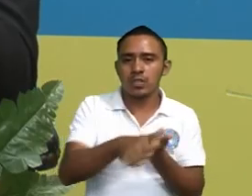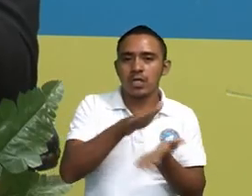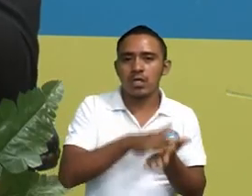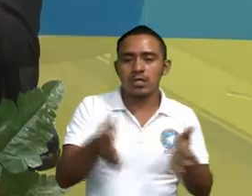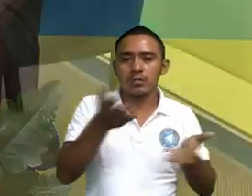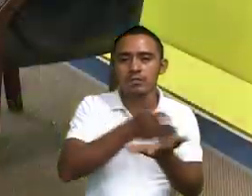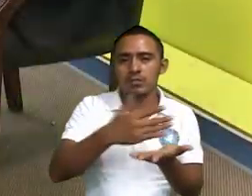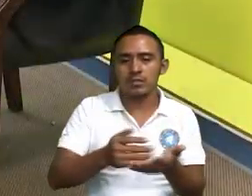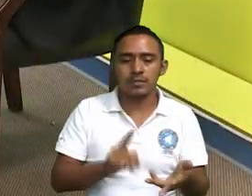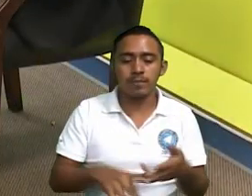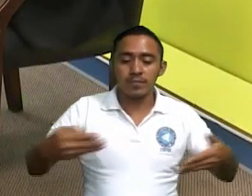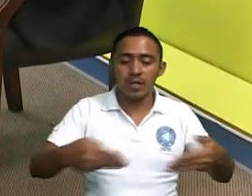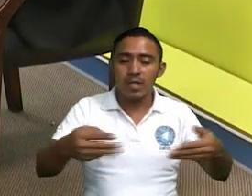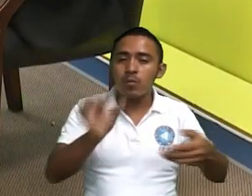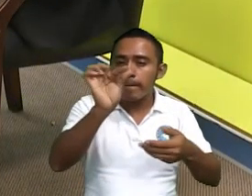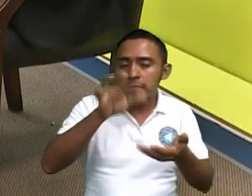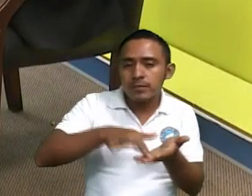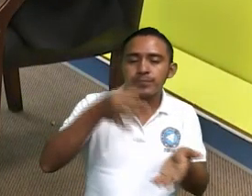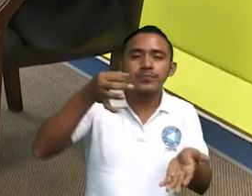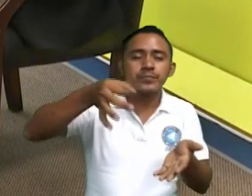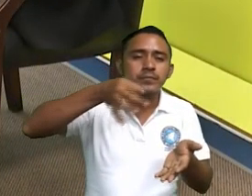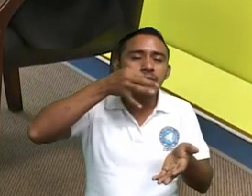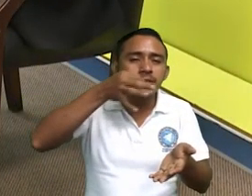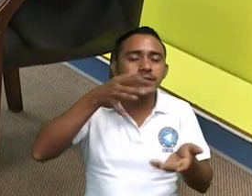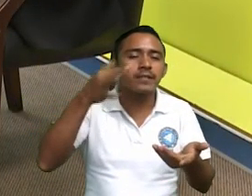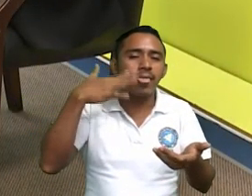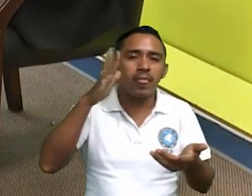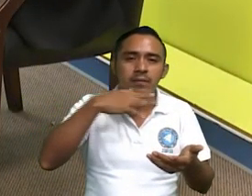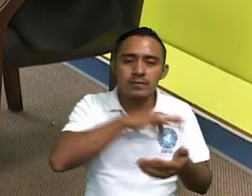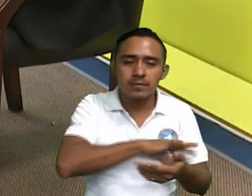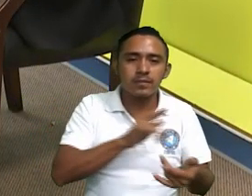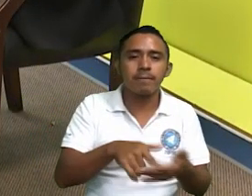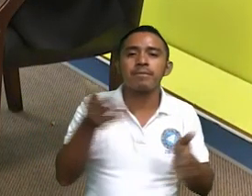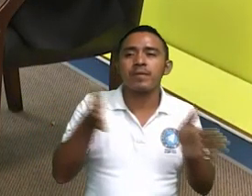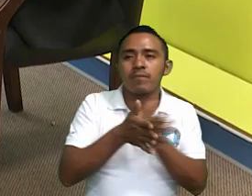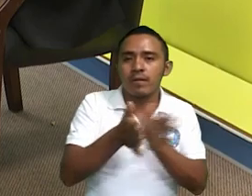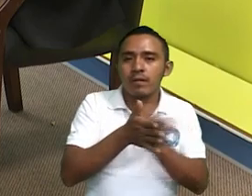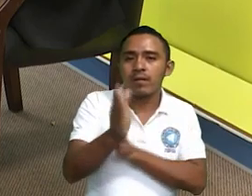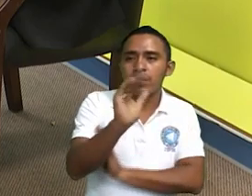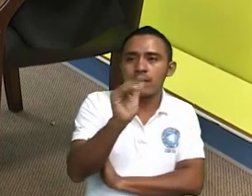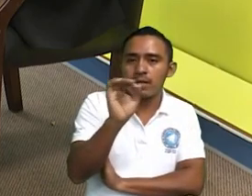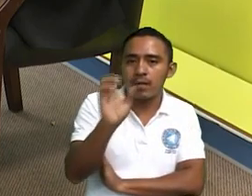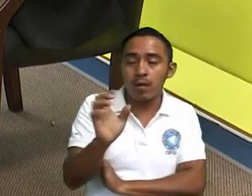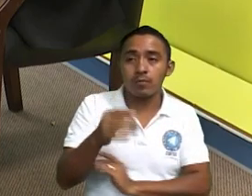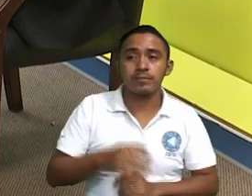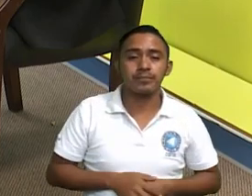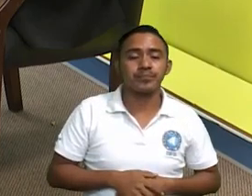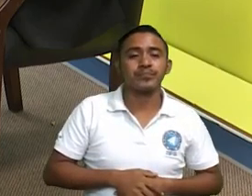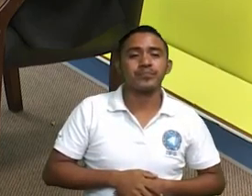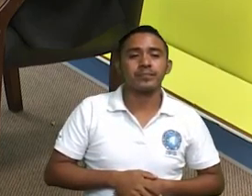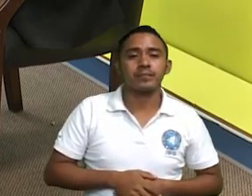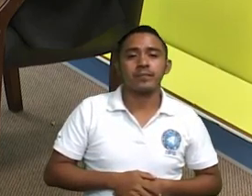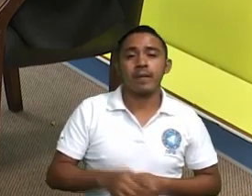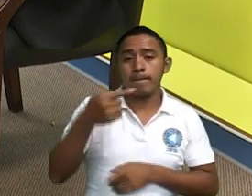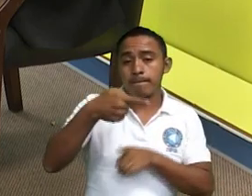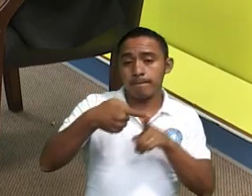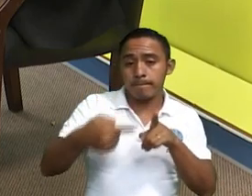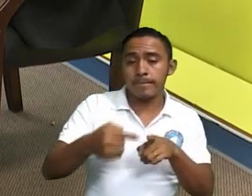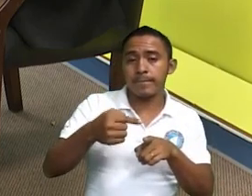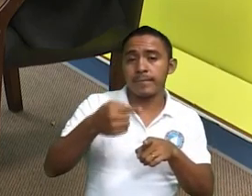ensalada con un poquito de chile y luego el fresco de cacao, ¿verdad? Entonces, media hora, una hora después de la